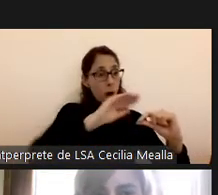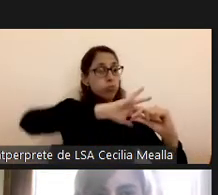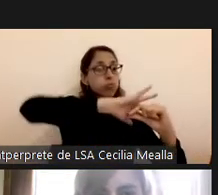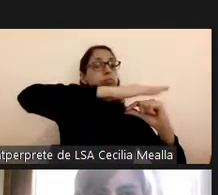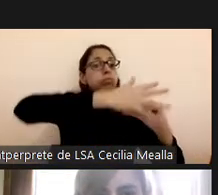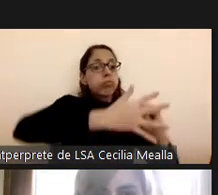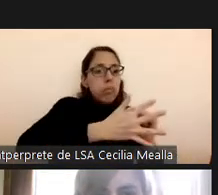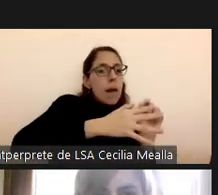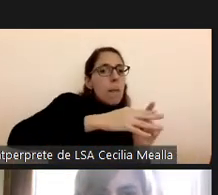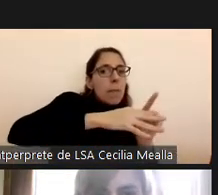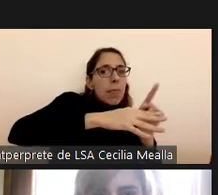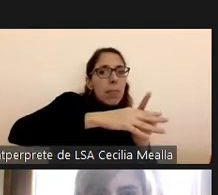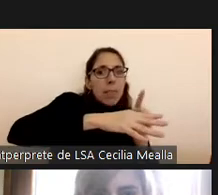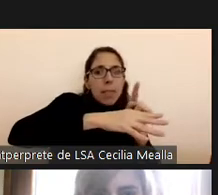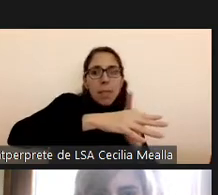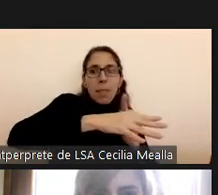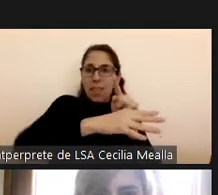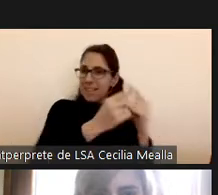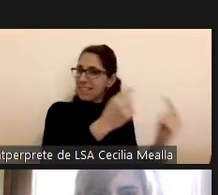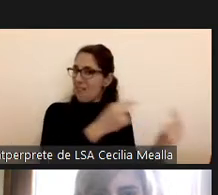Sí.